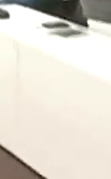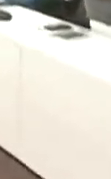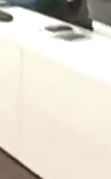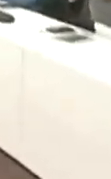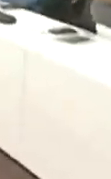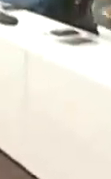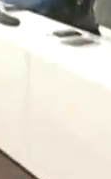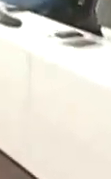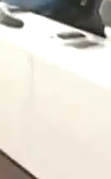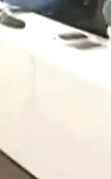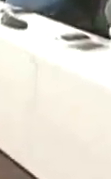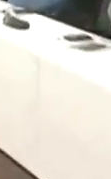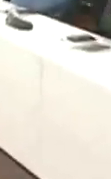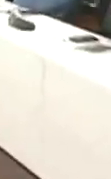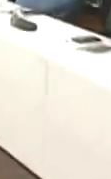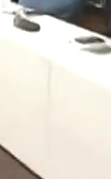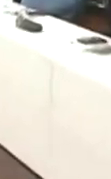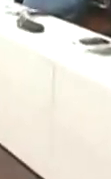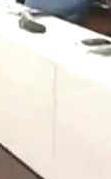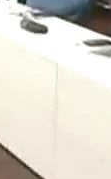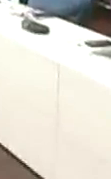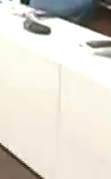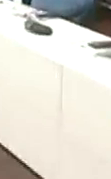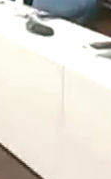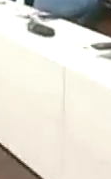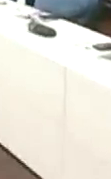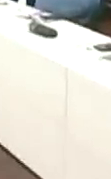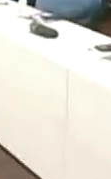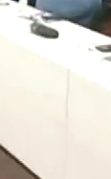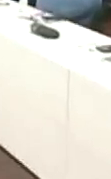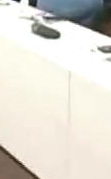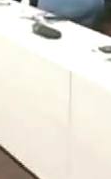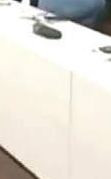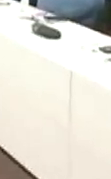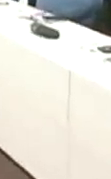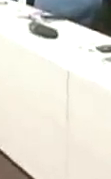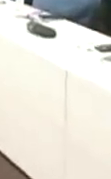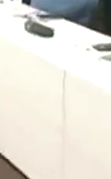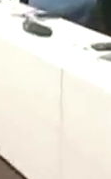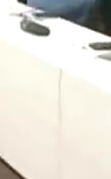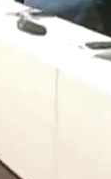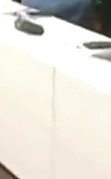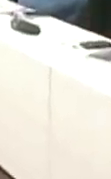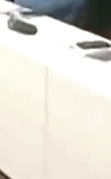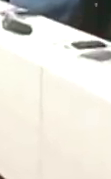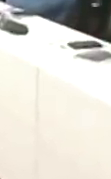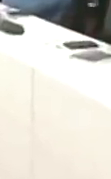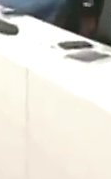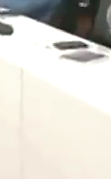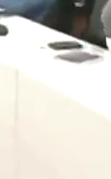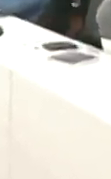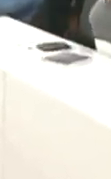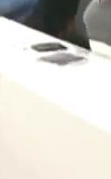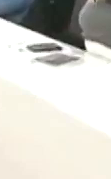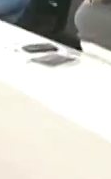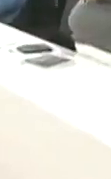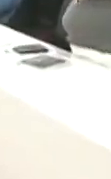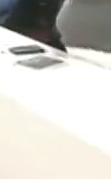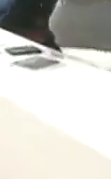oportunidad ingresa al Salón Boyacá del Palacio de Gobierno. Saluda a quienes están presentes. Lo acompaña el doctor Jorge